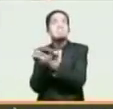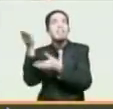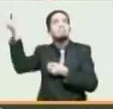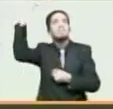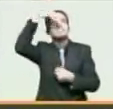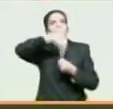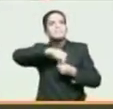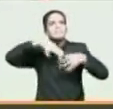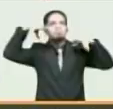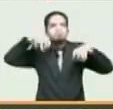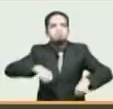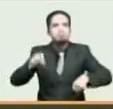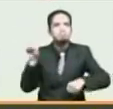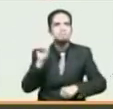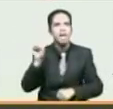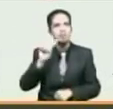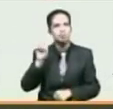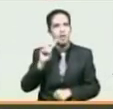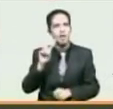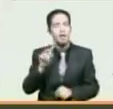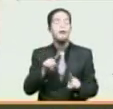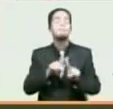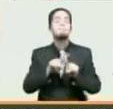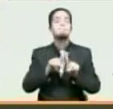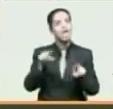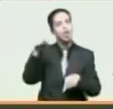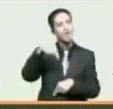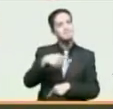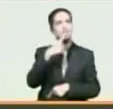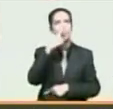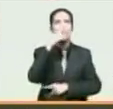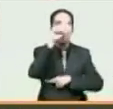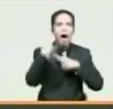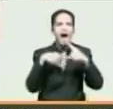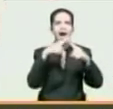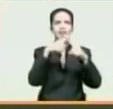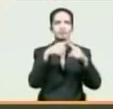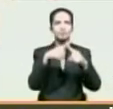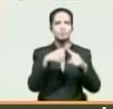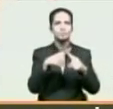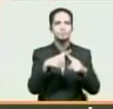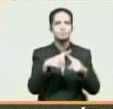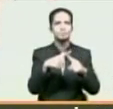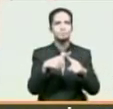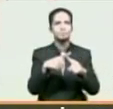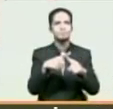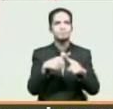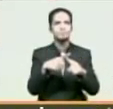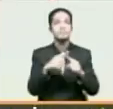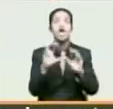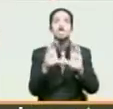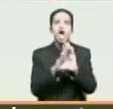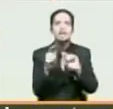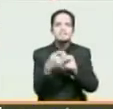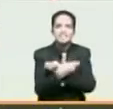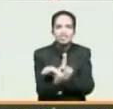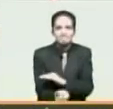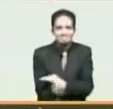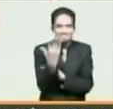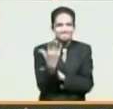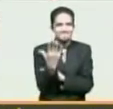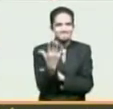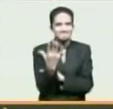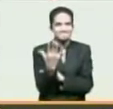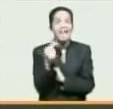Venezuela. Pero aquí está, a un año del poder constituyente originario activado,